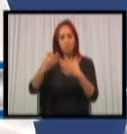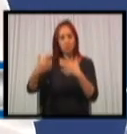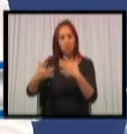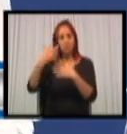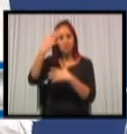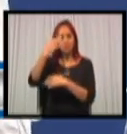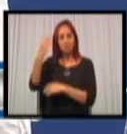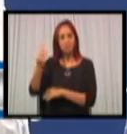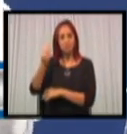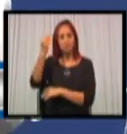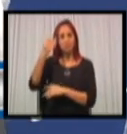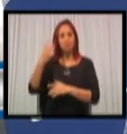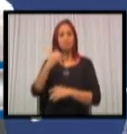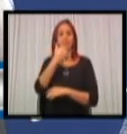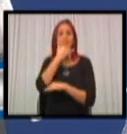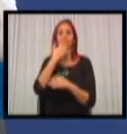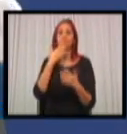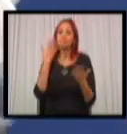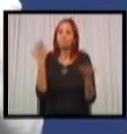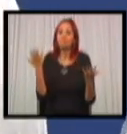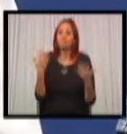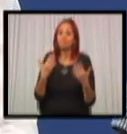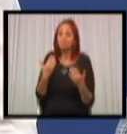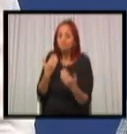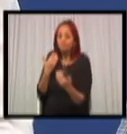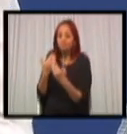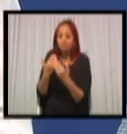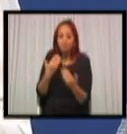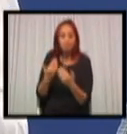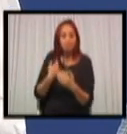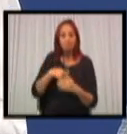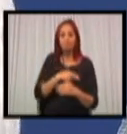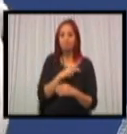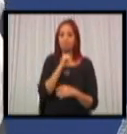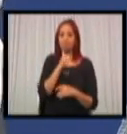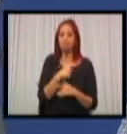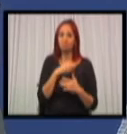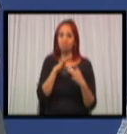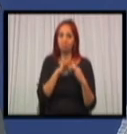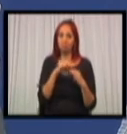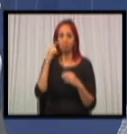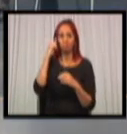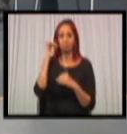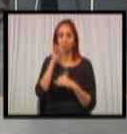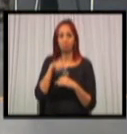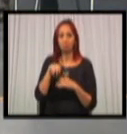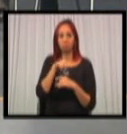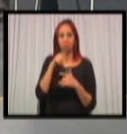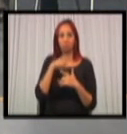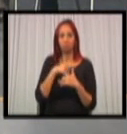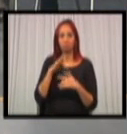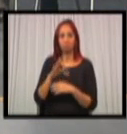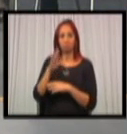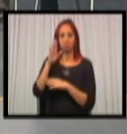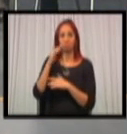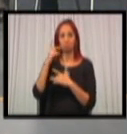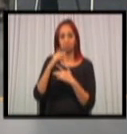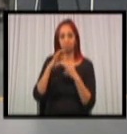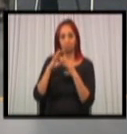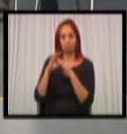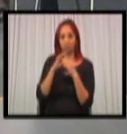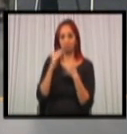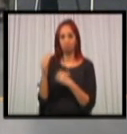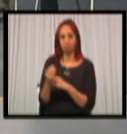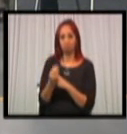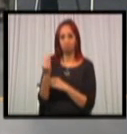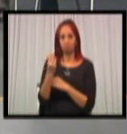juventud. ¿Qué ha pasado? No los hemos acercado a nosotros y no nos hemos puesto a pensar como ellos. Les prometo que nos vamos a acercar a